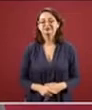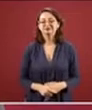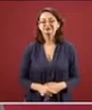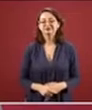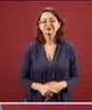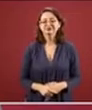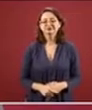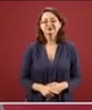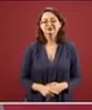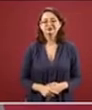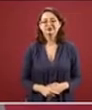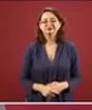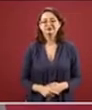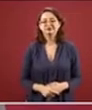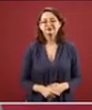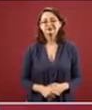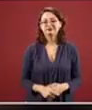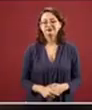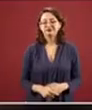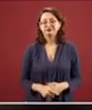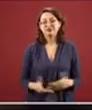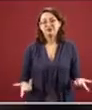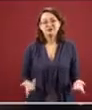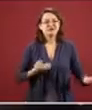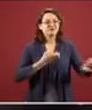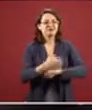En estados muy cercanos,